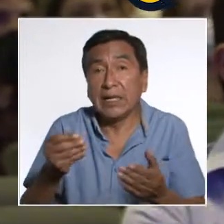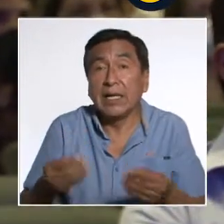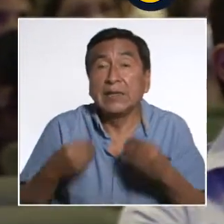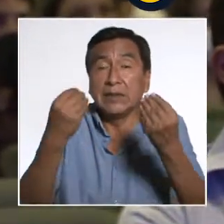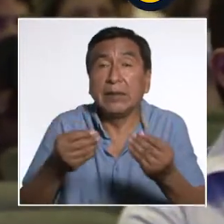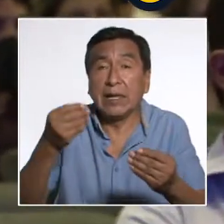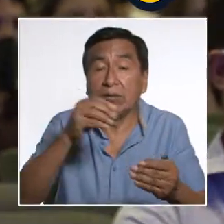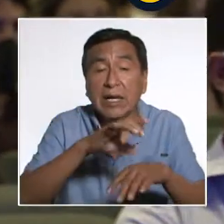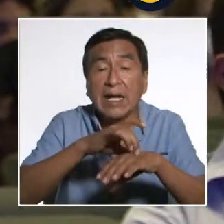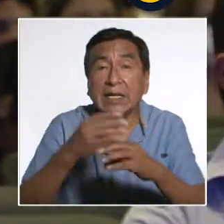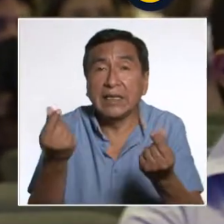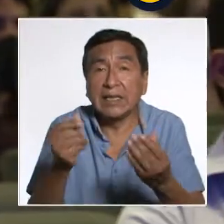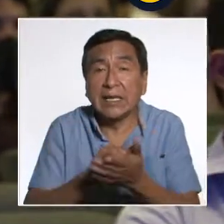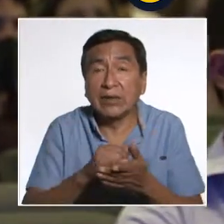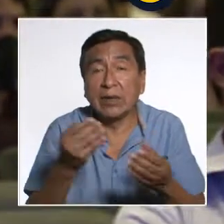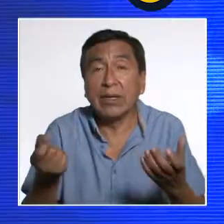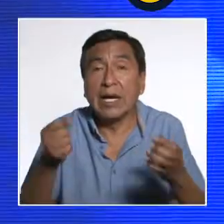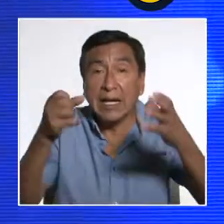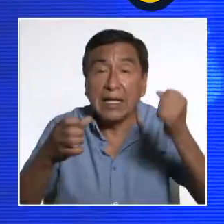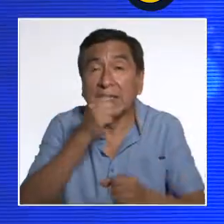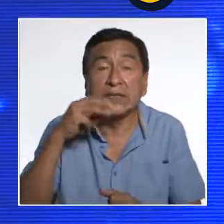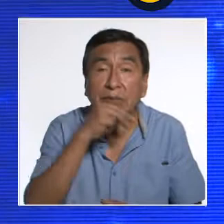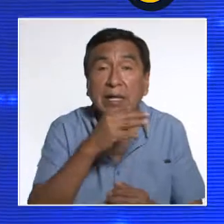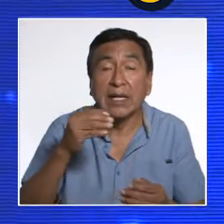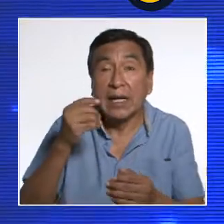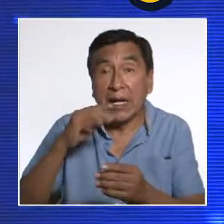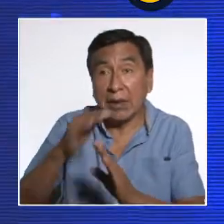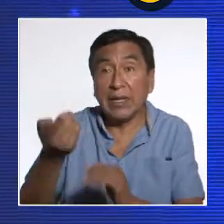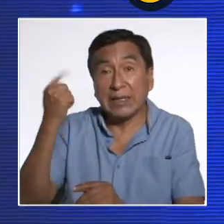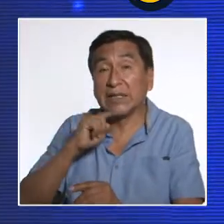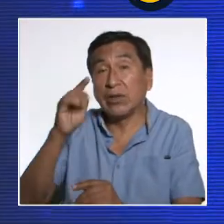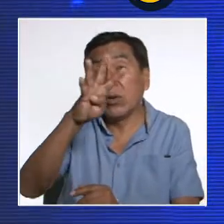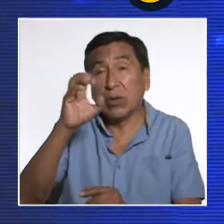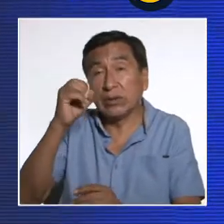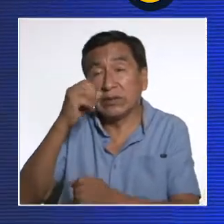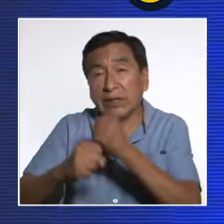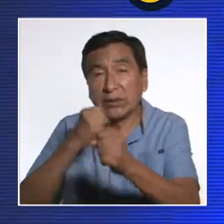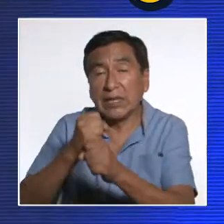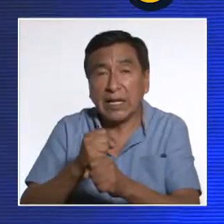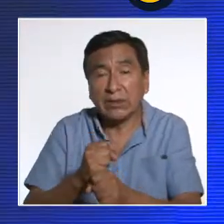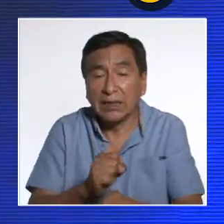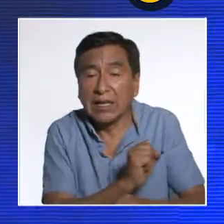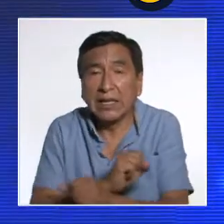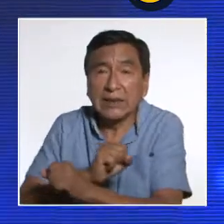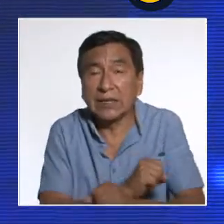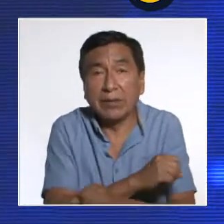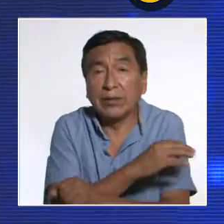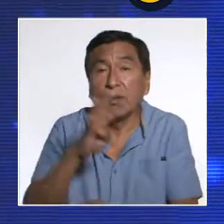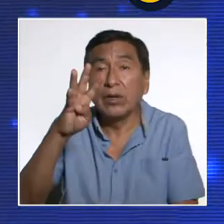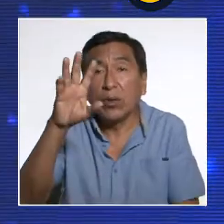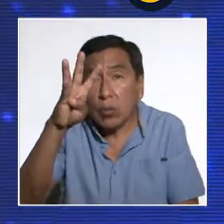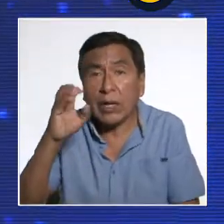haber estado 430 años en esclavitud, habían estado 40 años en el desierto, pero el tiempo